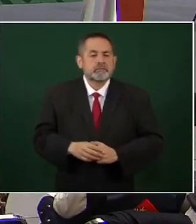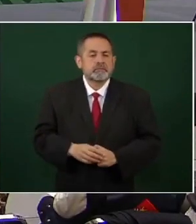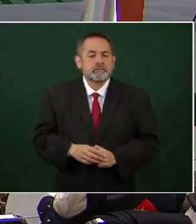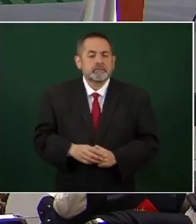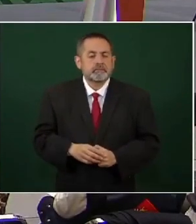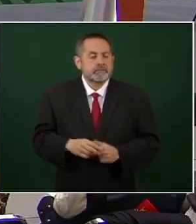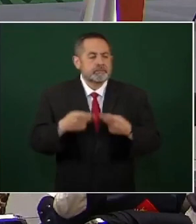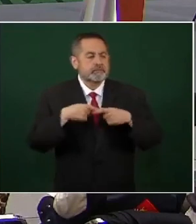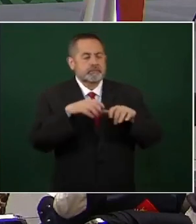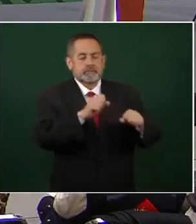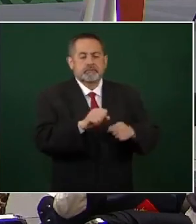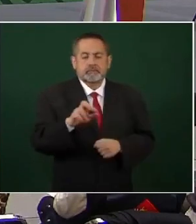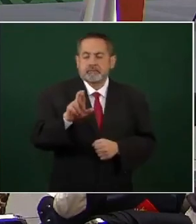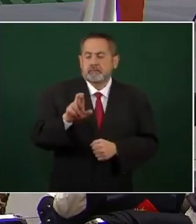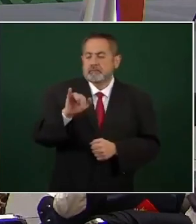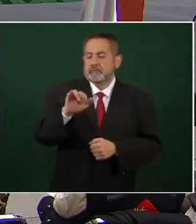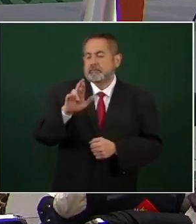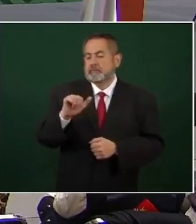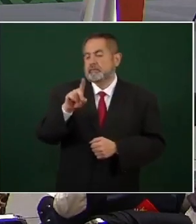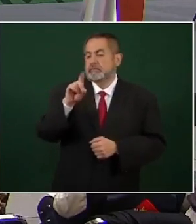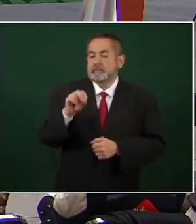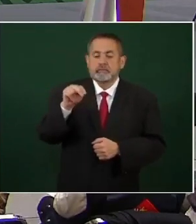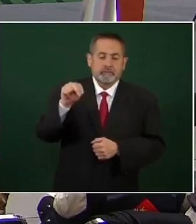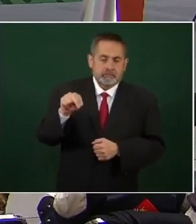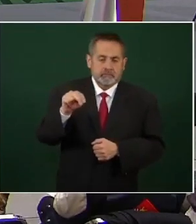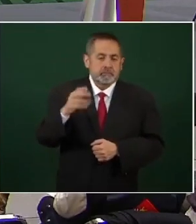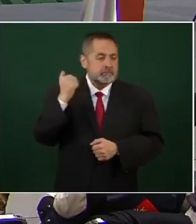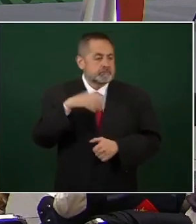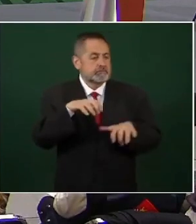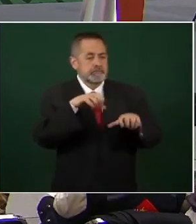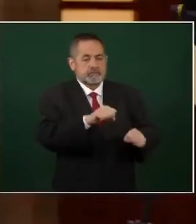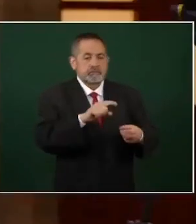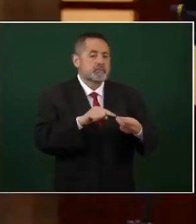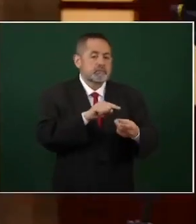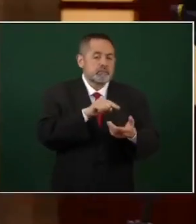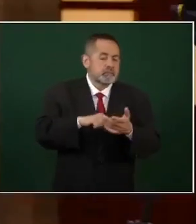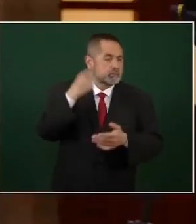el detenido Ricardo N., fue detenido en Quintana Roo,